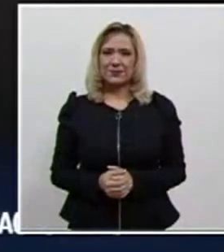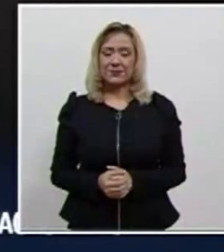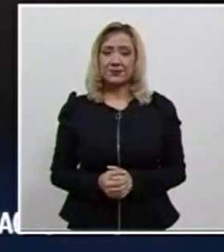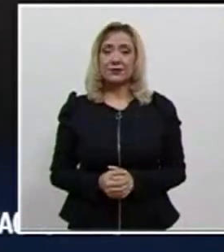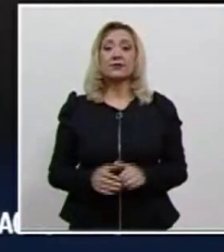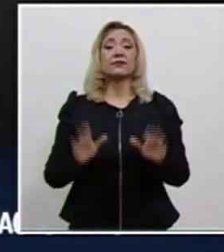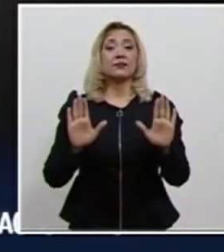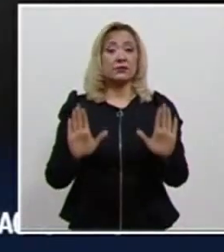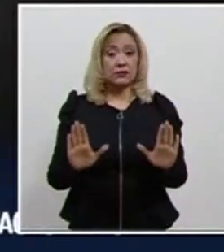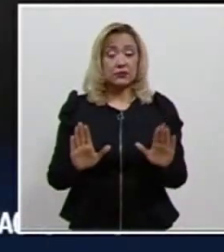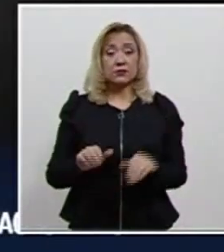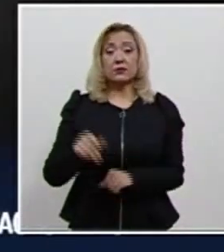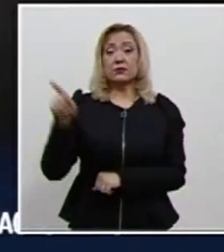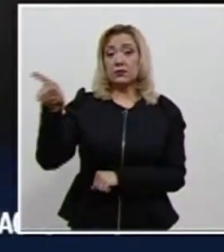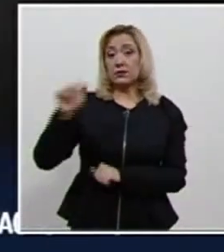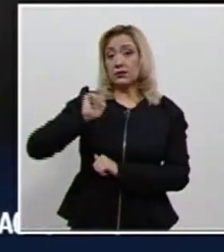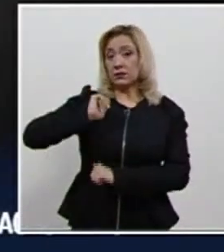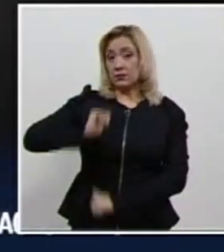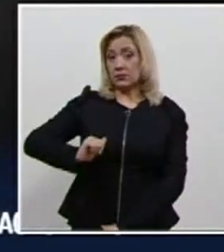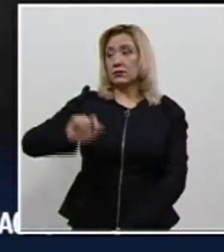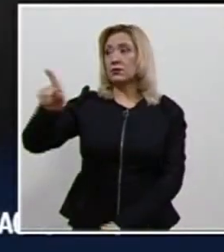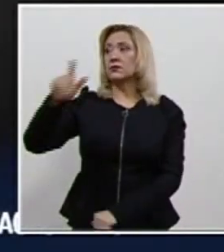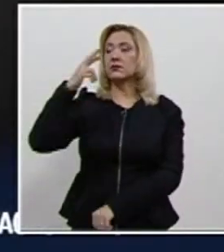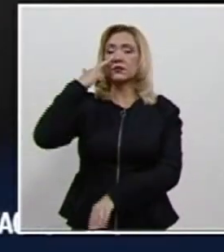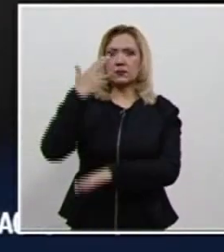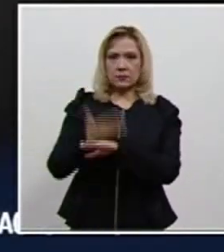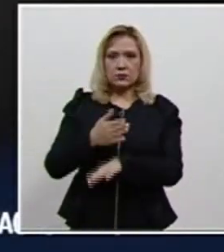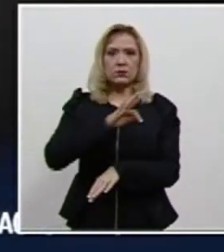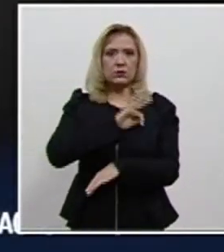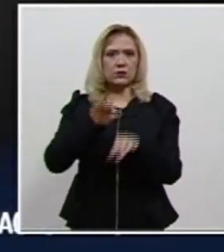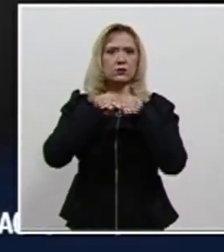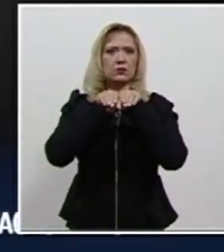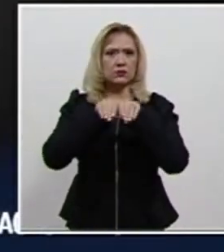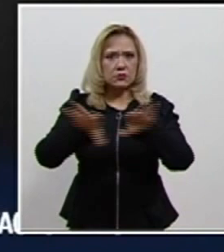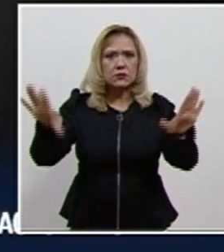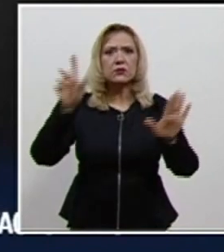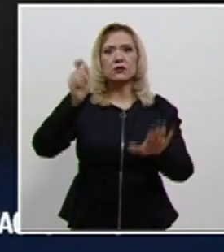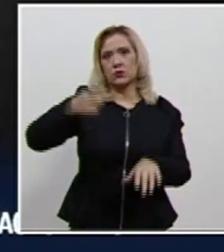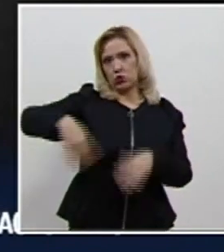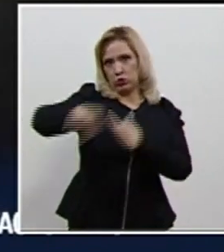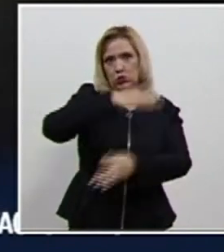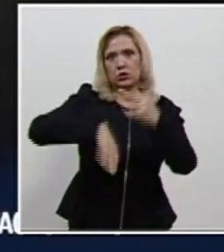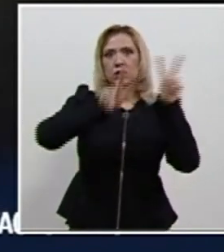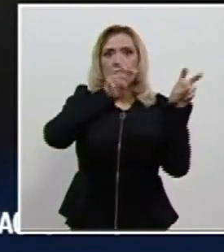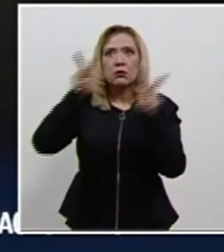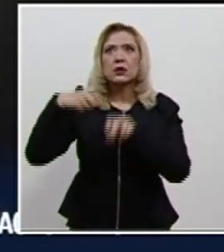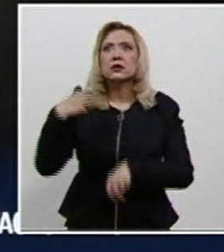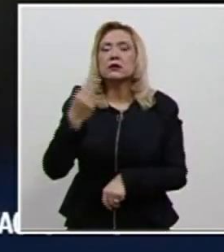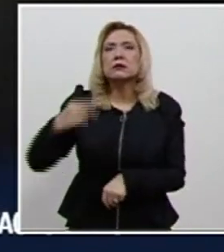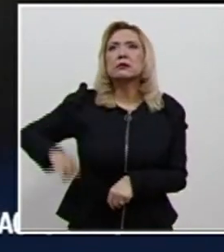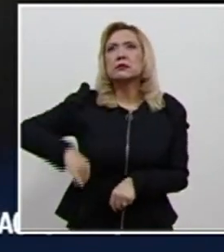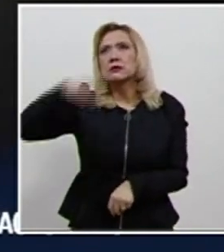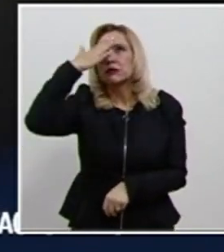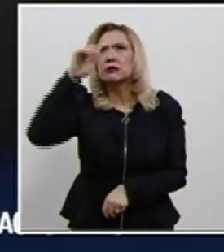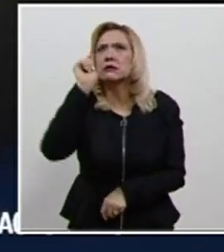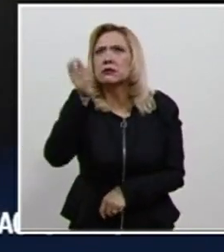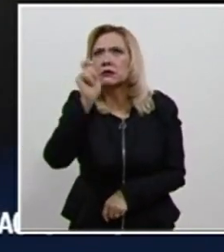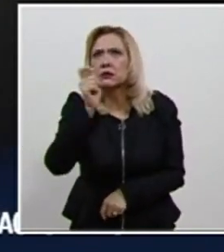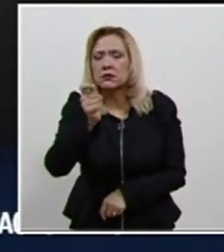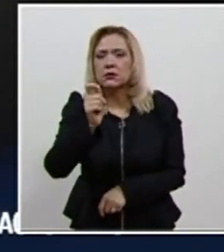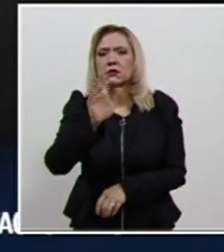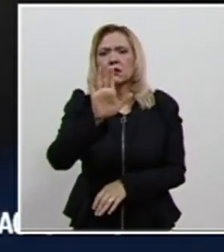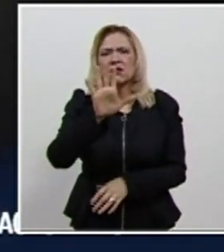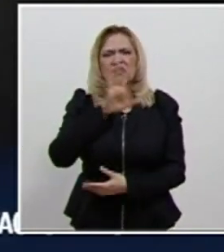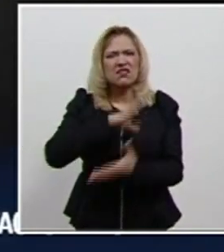Además, si bien la autoridad cuenta con facultades para difundir información de interés general, la información del quejoso difundida a través de las